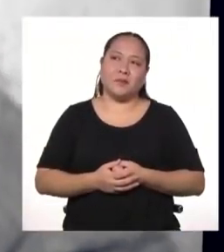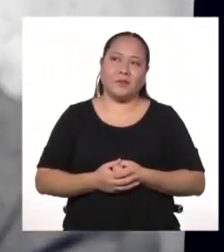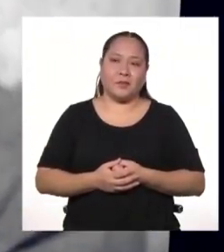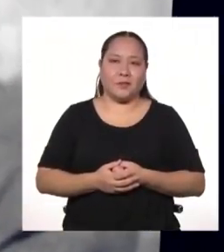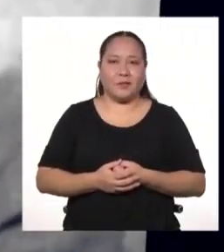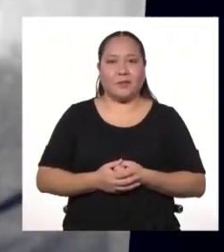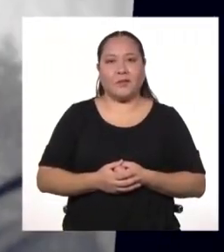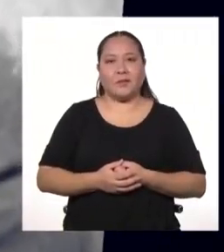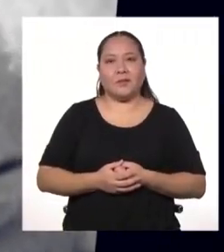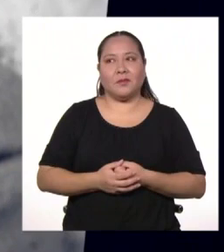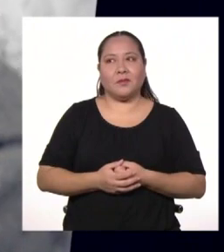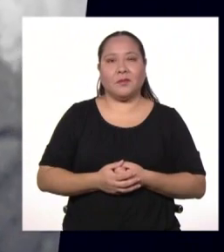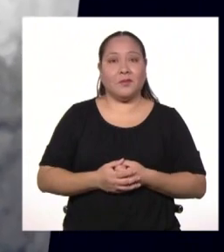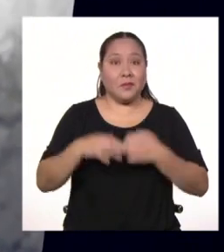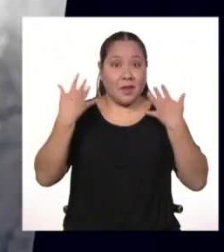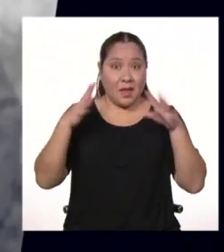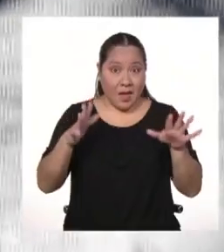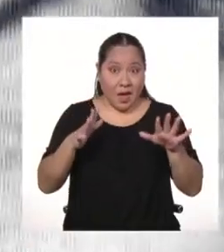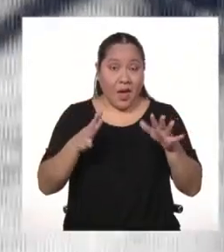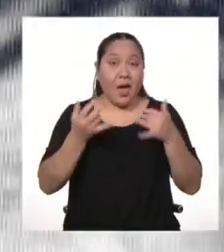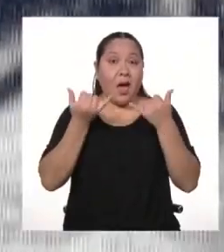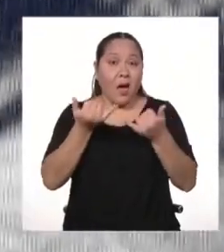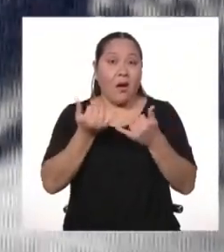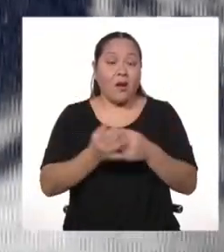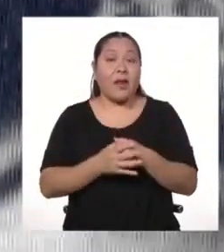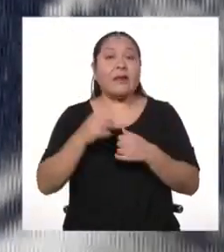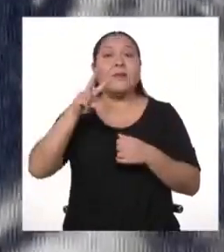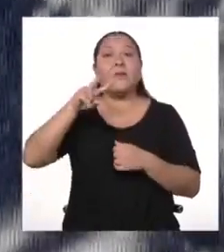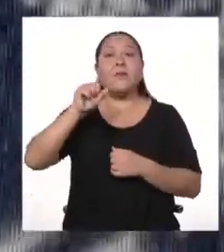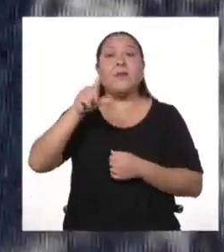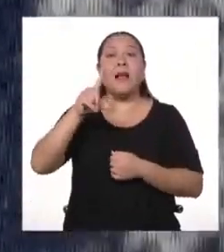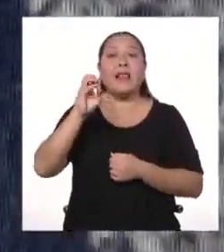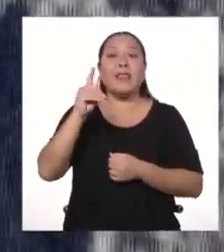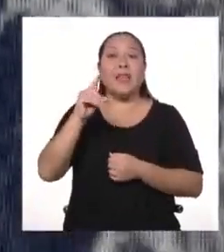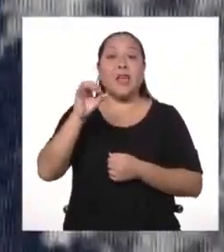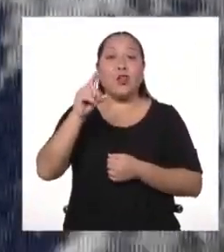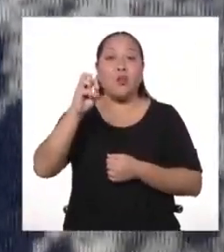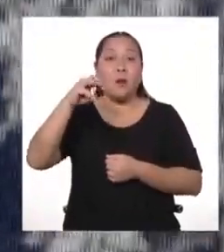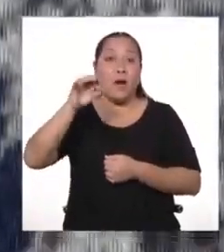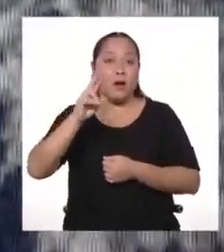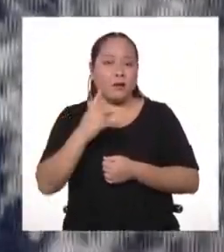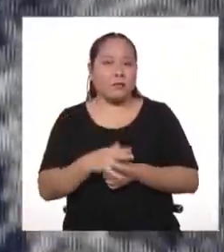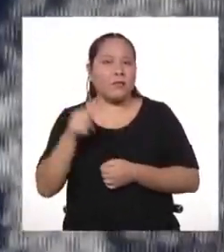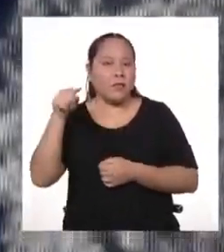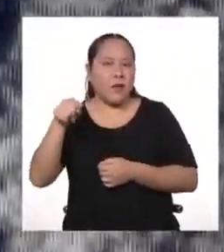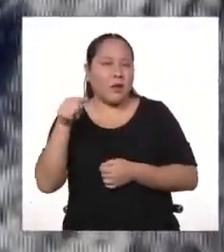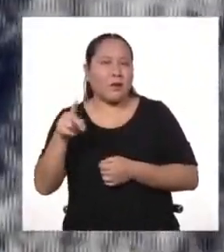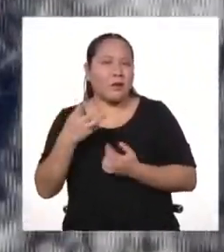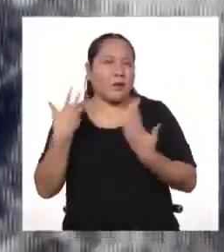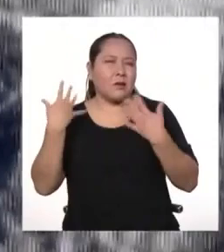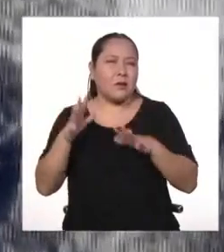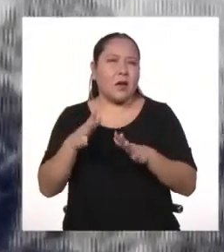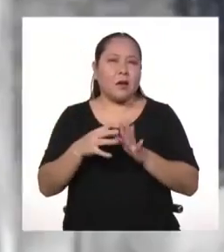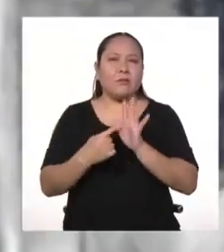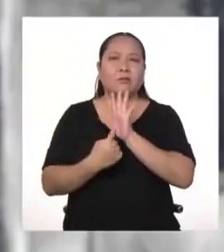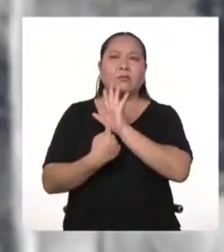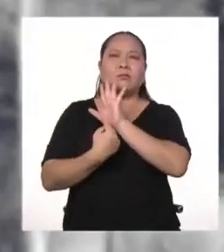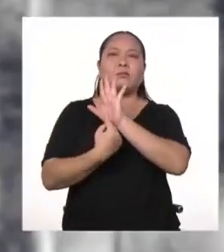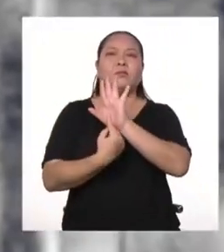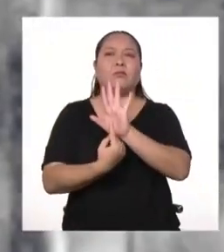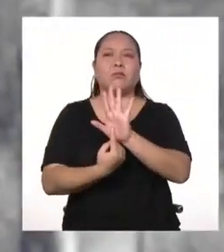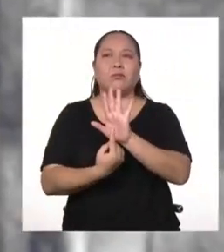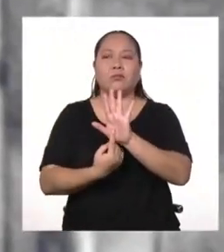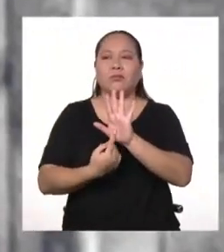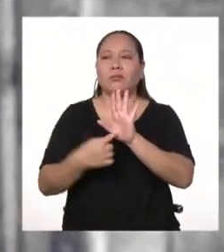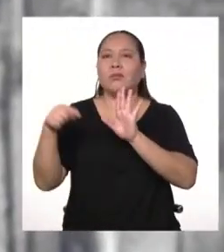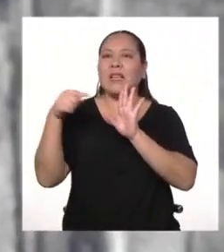Ya a estas alturas, Abraham Valdelomar era lo que se conocía como un dandy. Llamaba